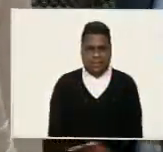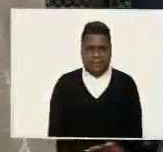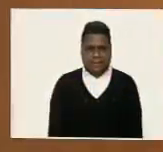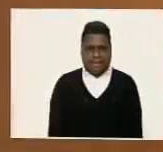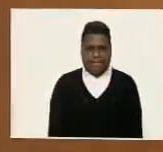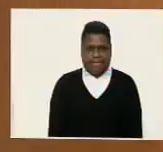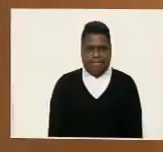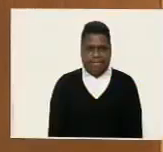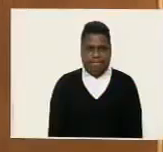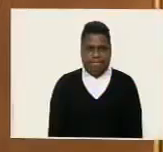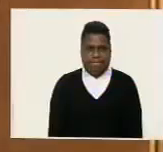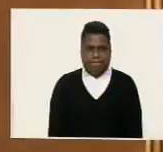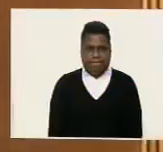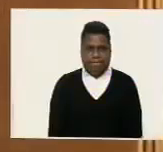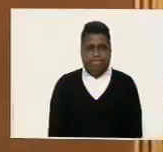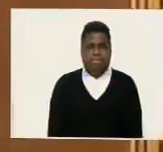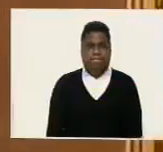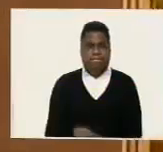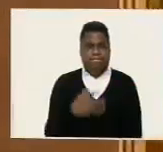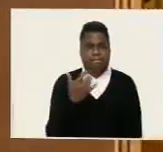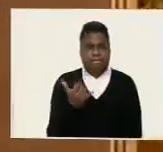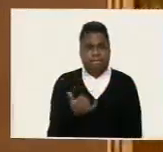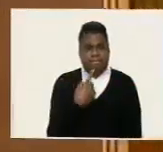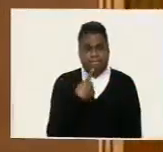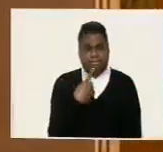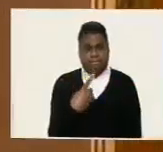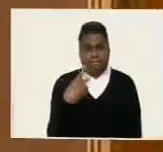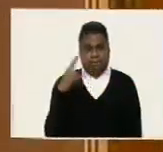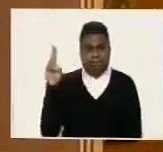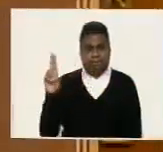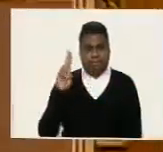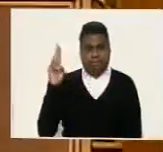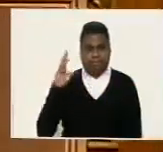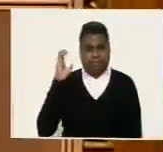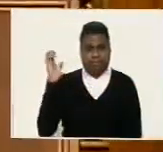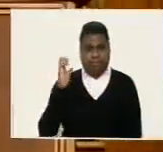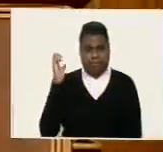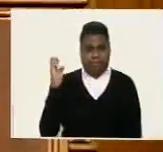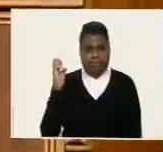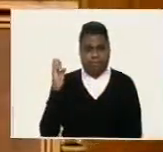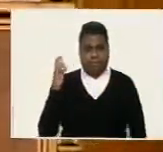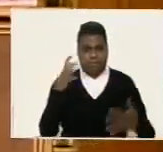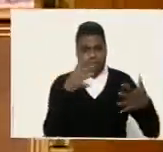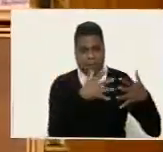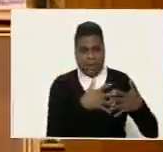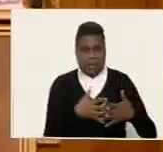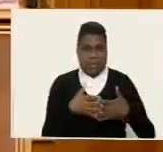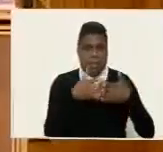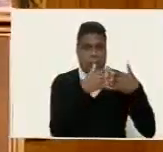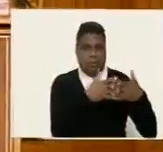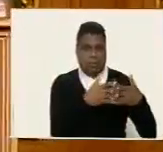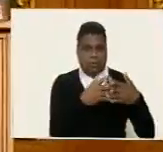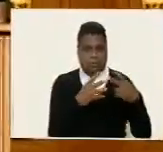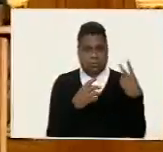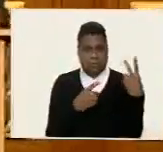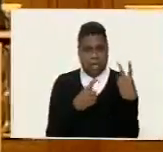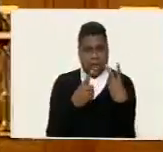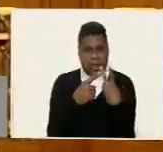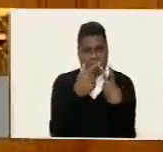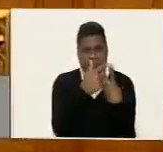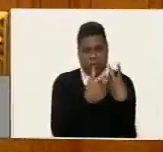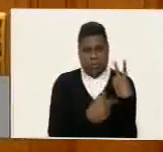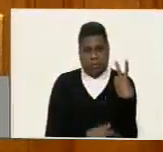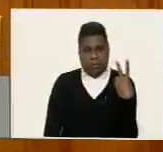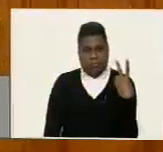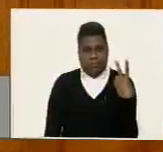Y entonces le digo a la Unión Europea, al imperialismo, a todos aquellos que